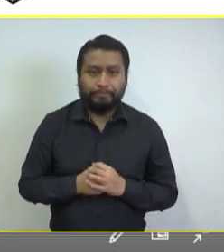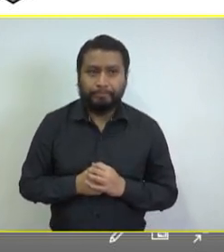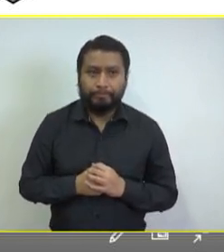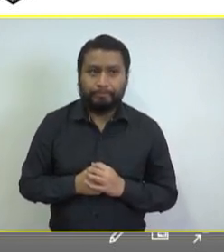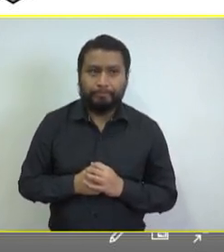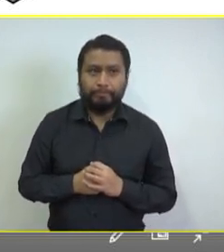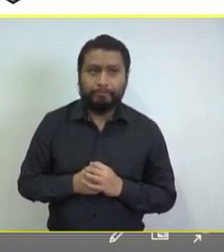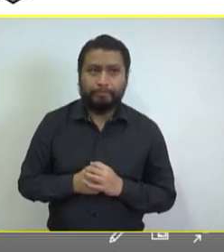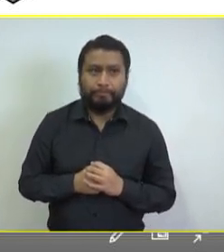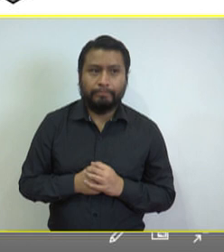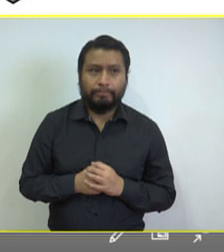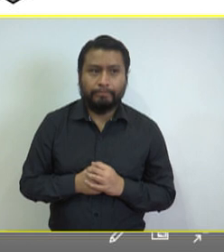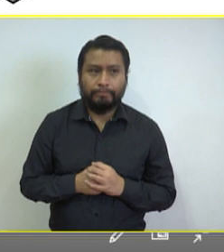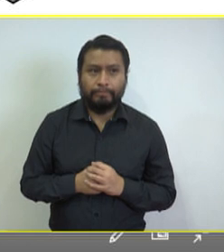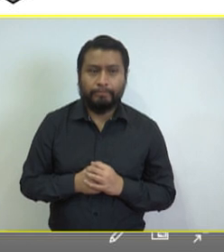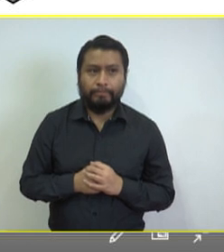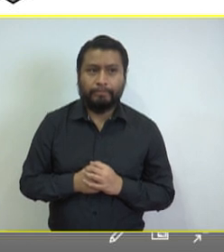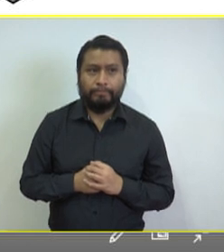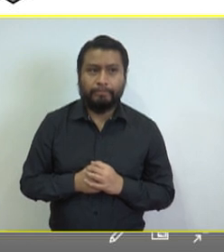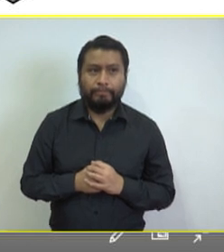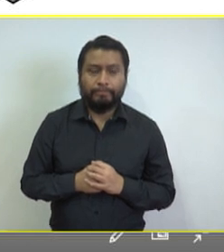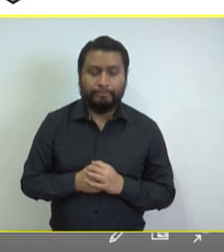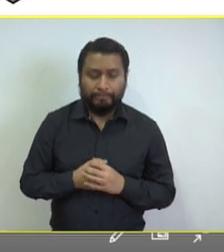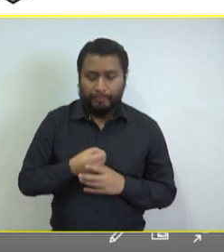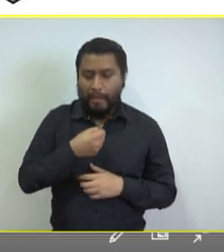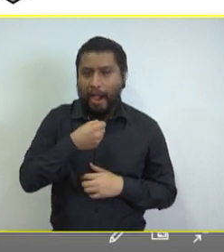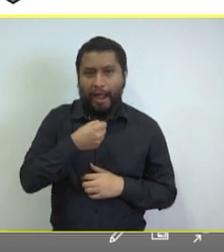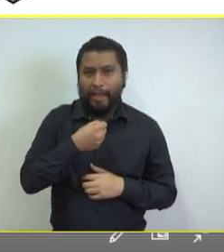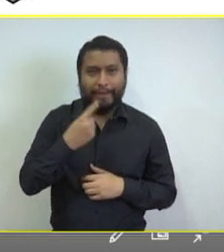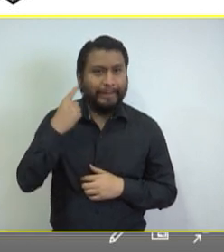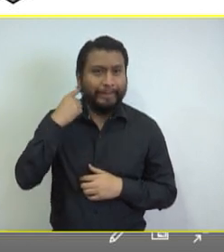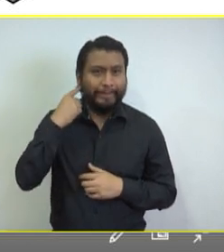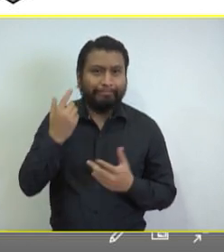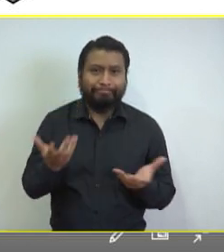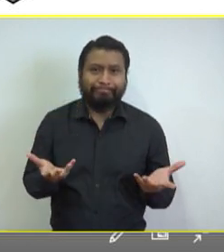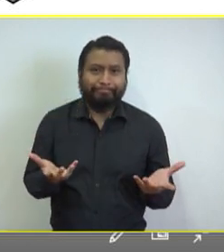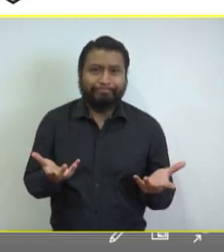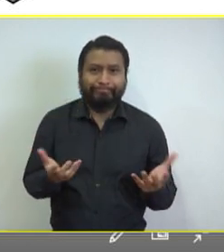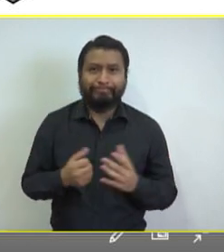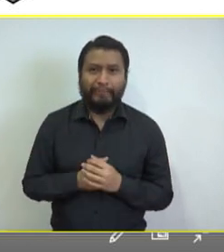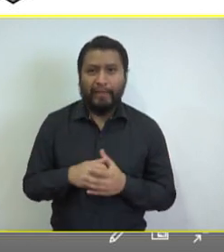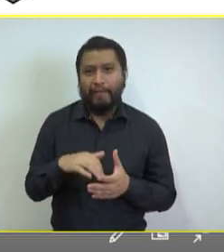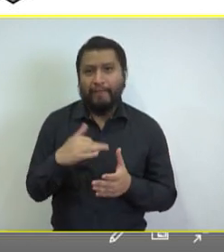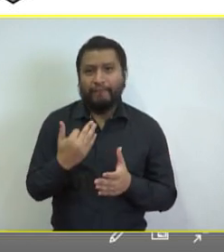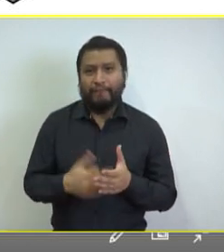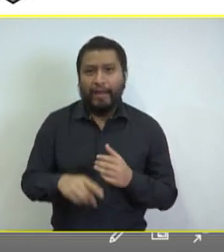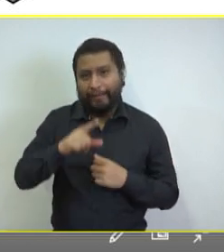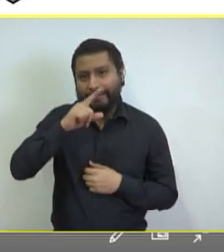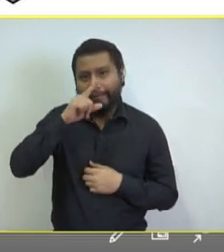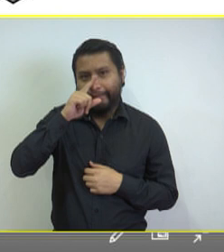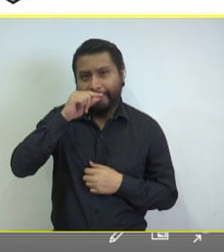Bueno, pues nos tampoco se escucha. Nos comimos todas las fallas técnicas.